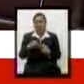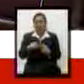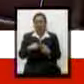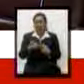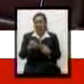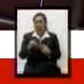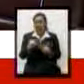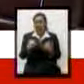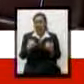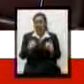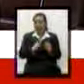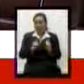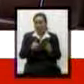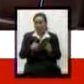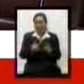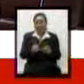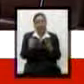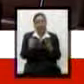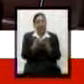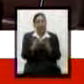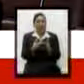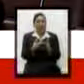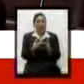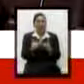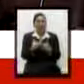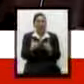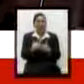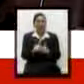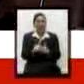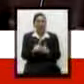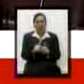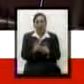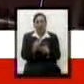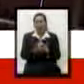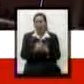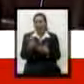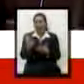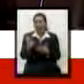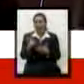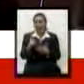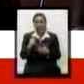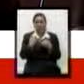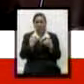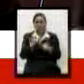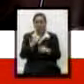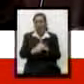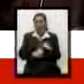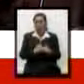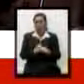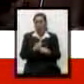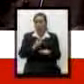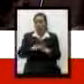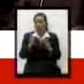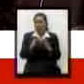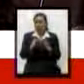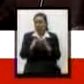Paita deberán entregar a las entidades antes mencionadas en el mes de enero de cada año un informe anual sobre su